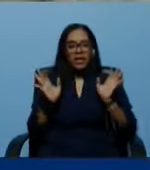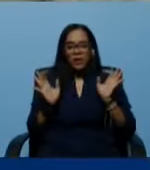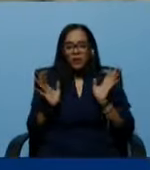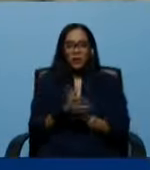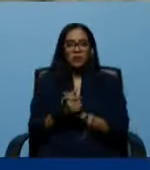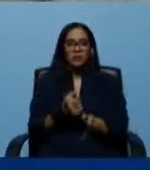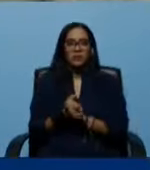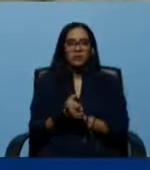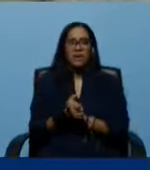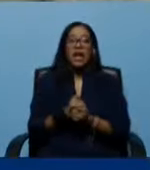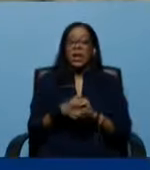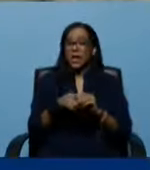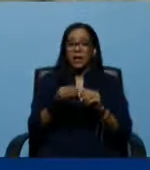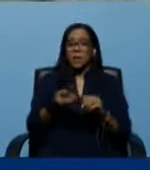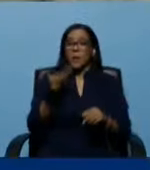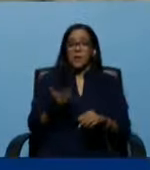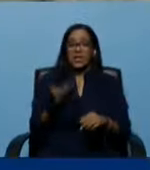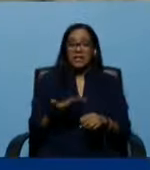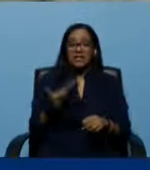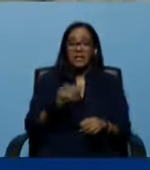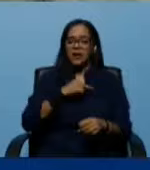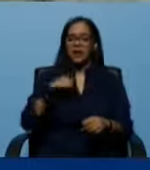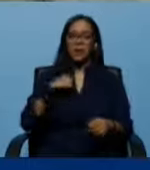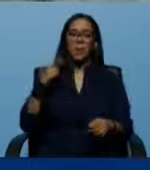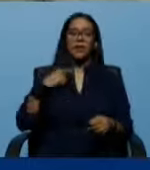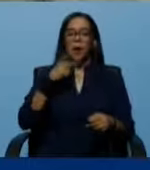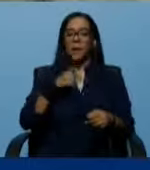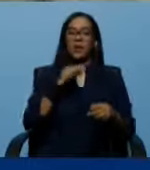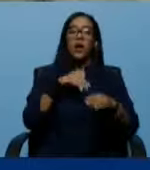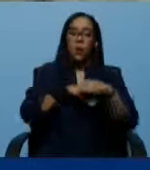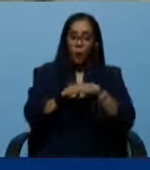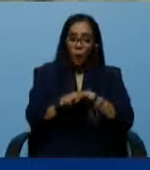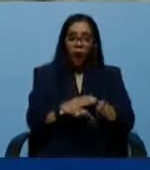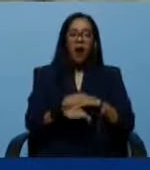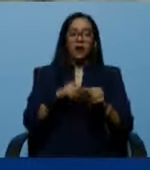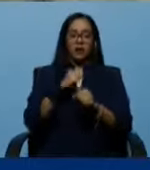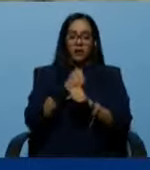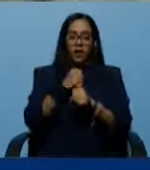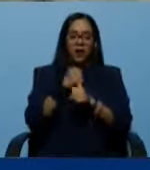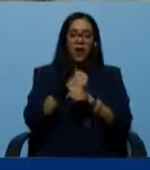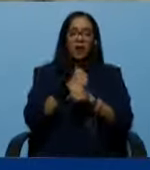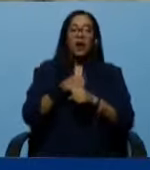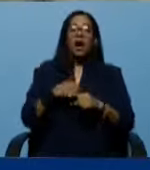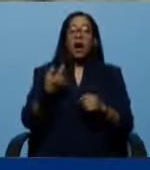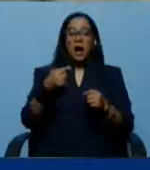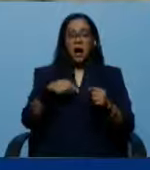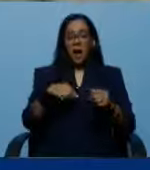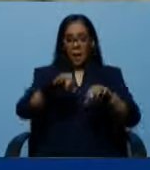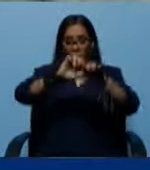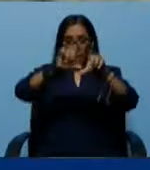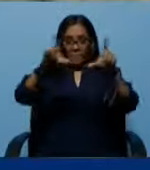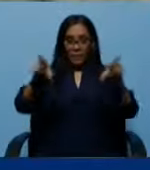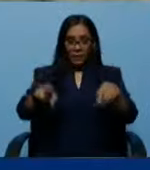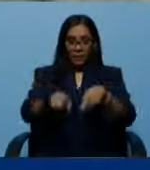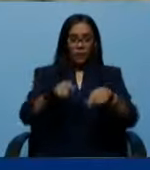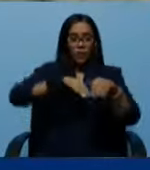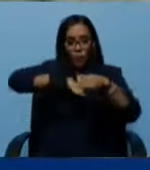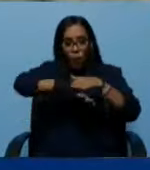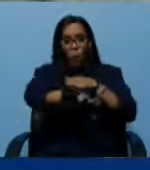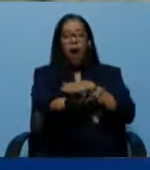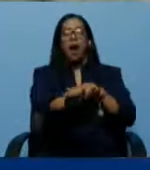verdaderamente invaluables. Nosotros hemos tenido una política de resguardo de sus obras, hemos trasladado a las bóvedas, a la Galería de Arte Nacional, buena parte de